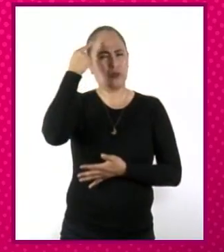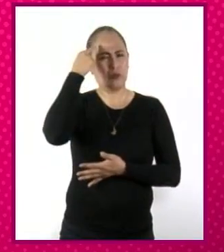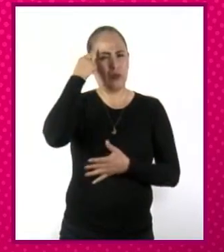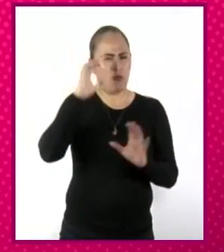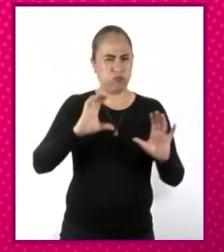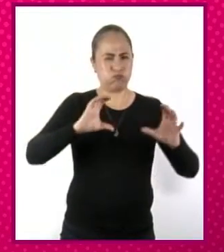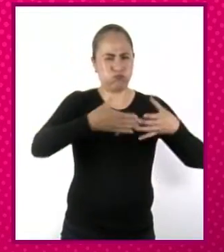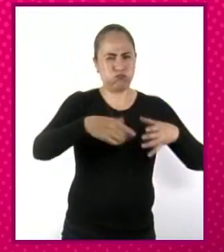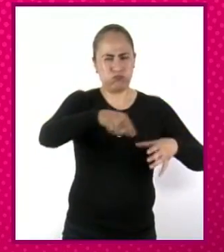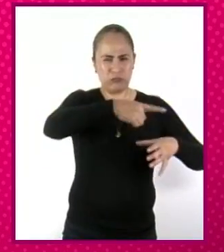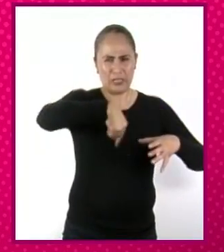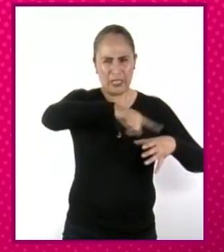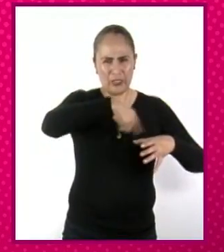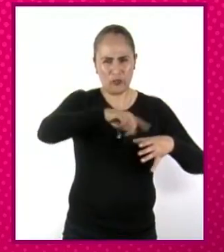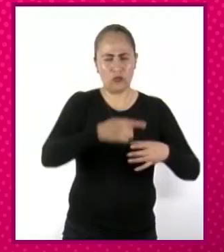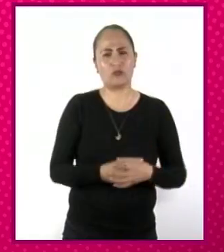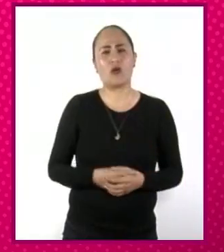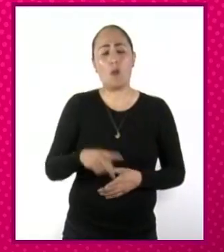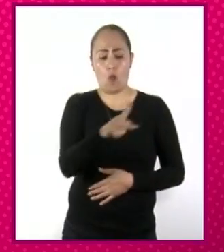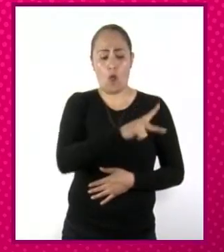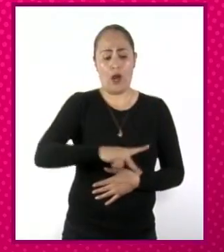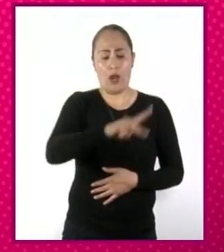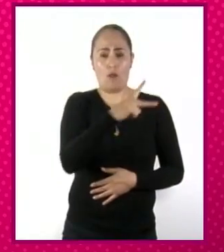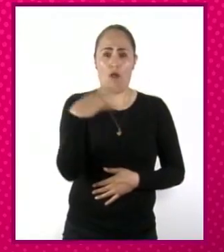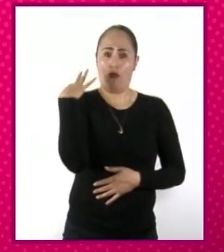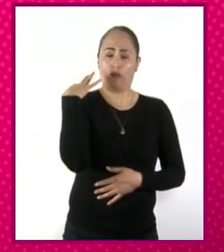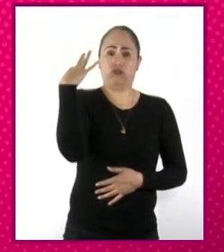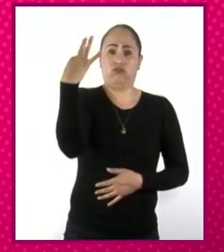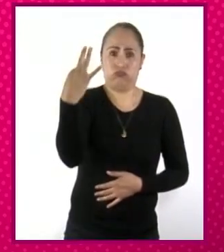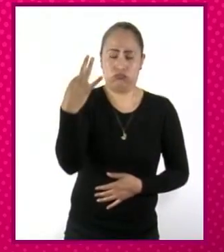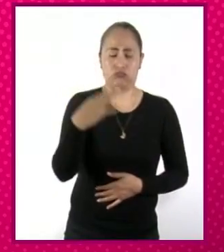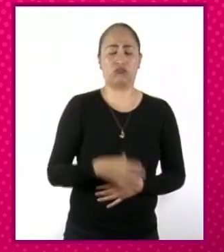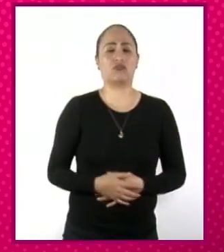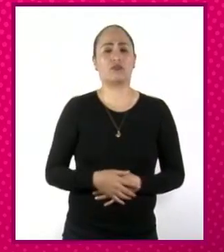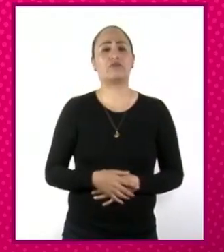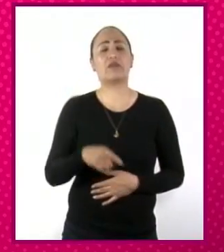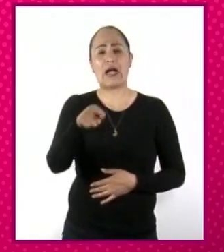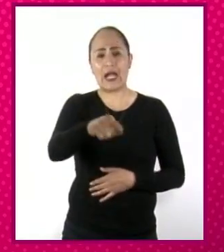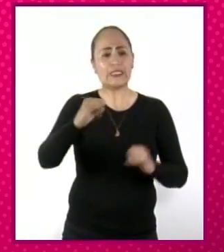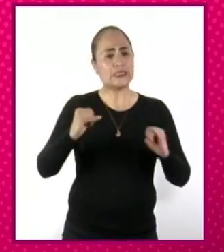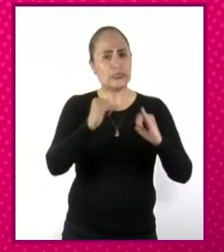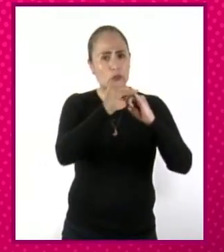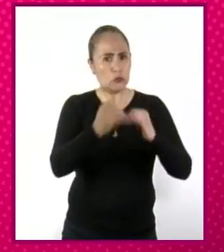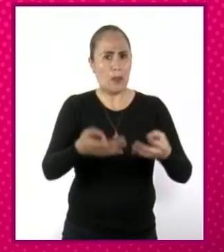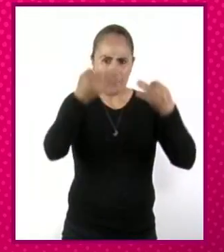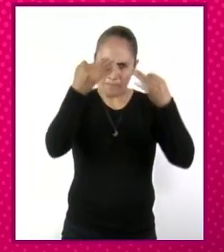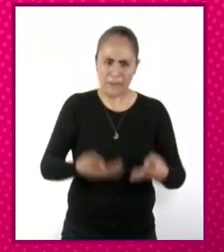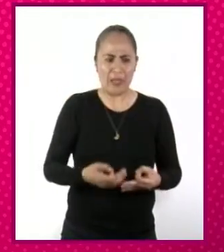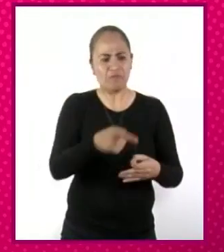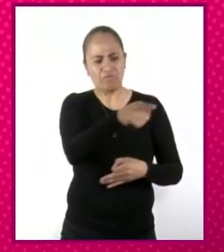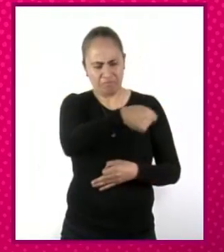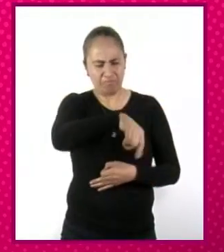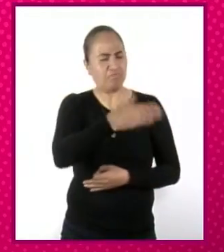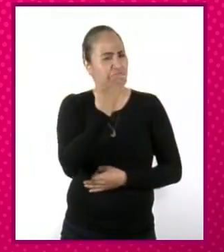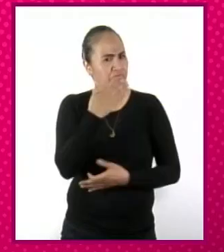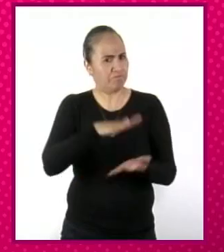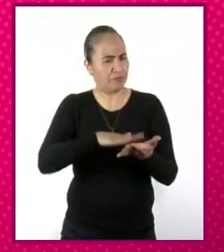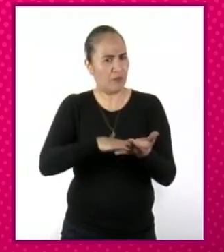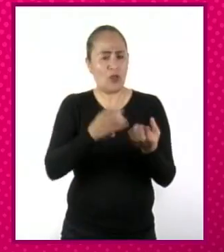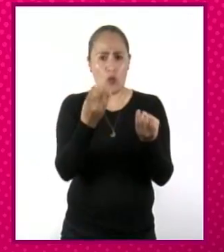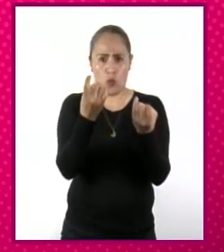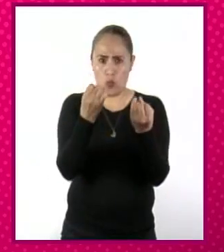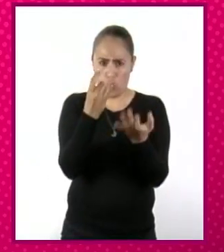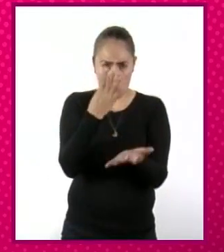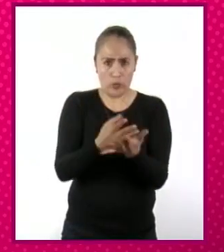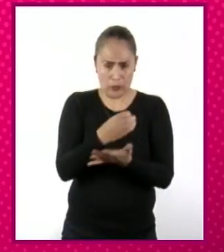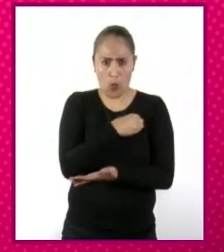Estados Unidos esta idea de que son un pueblo elegido y de que en ellos descansan las instituciones ideales y que no solamente tienen la obligación de vivir de